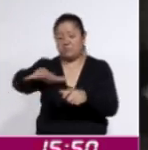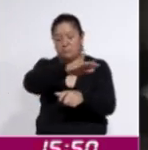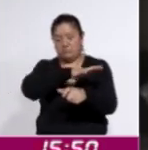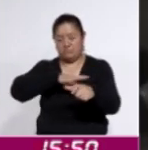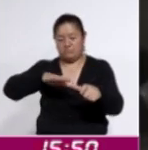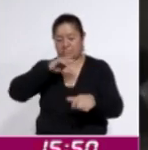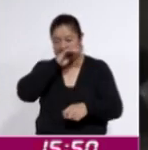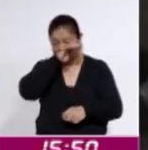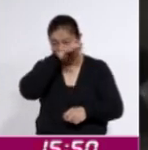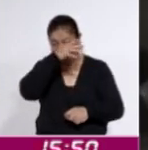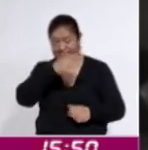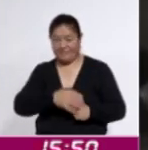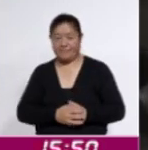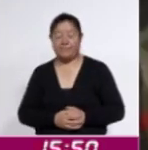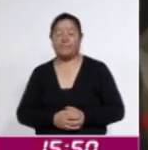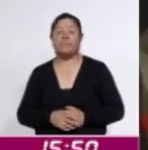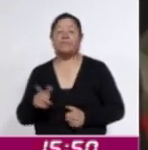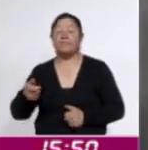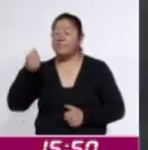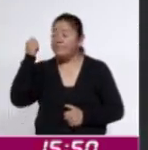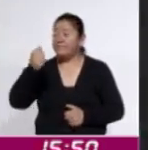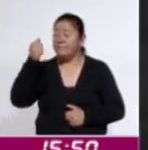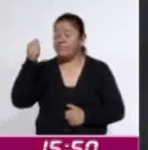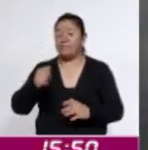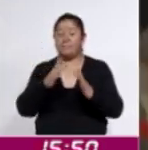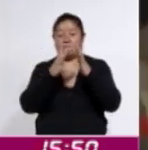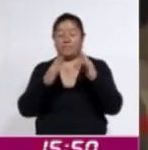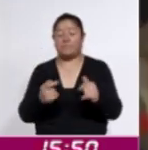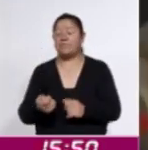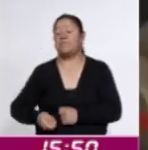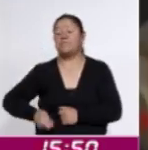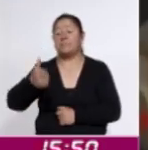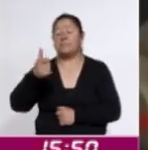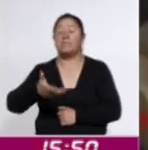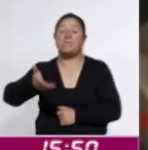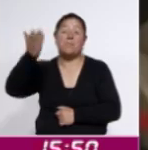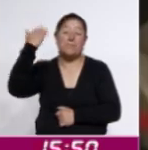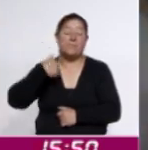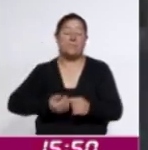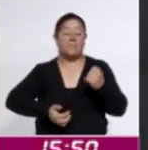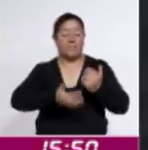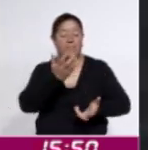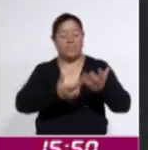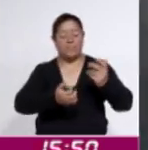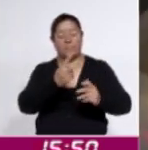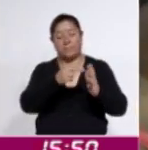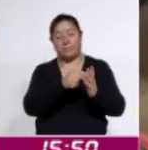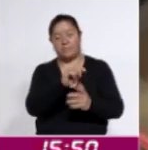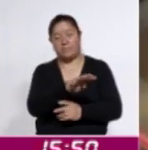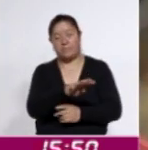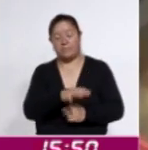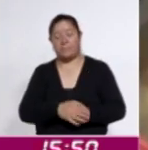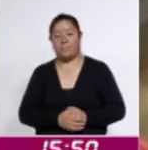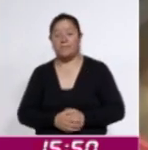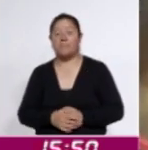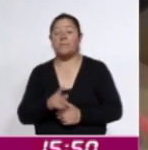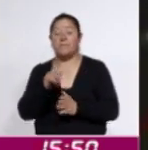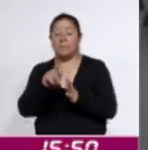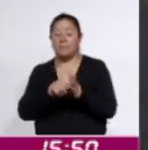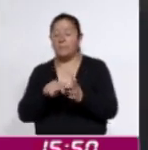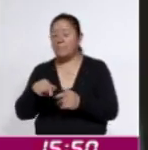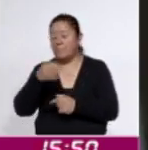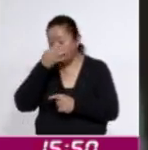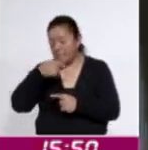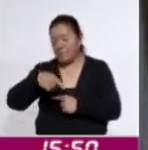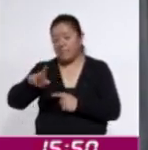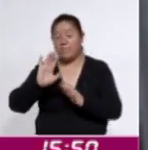Así sonaron las campanas de Notre Dame en París por primera vez desde el incendio de 2019. A menos de un mes de la reapertura